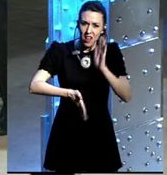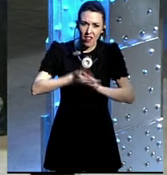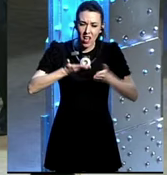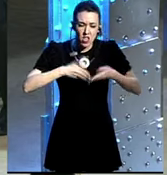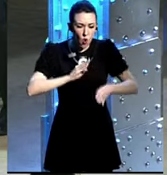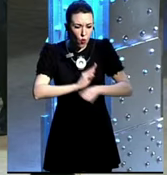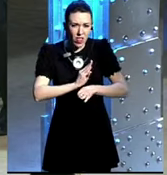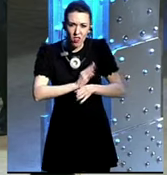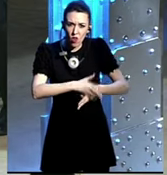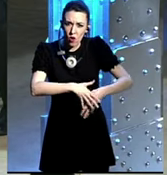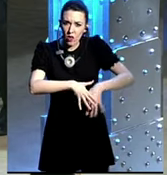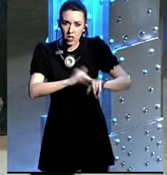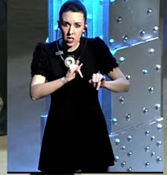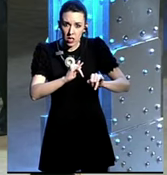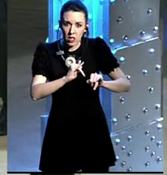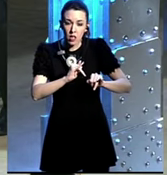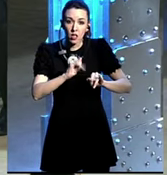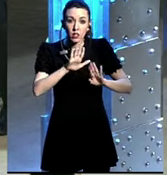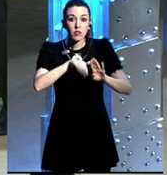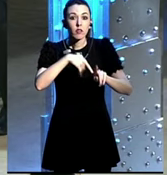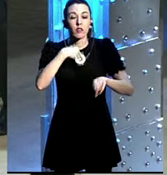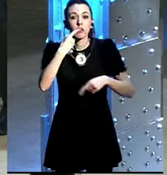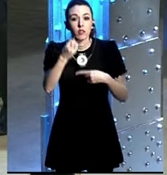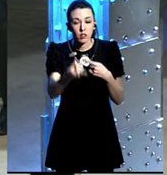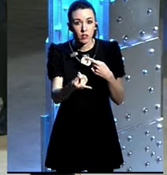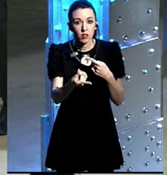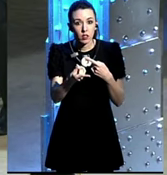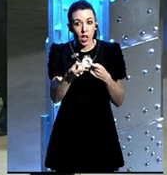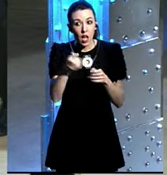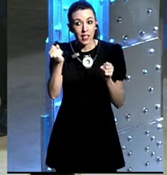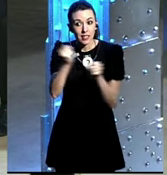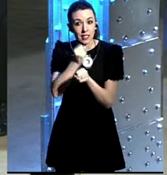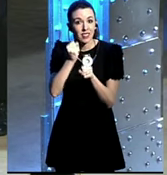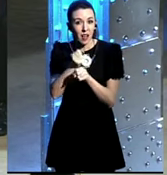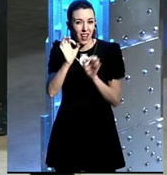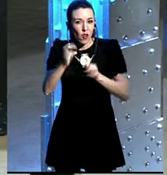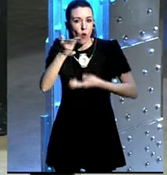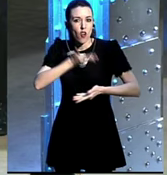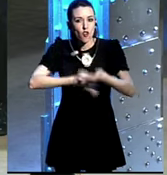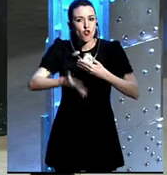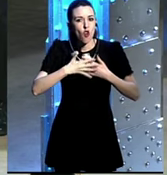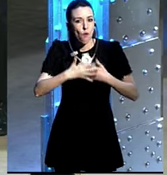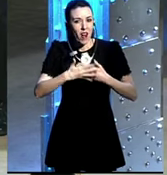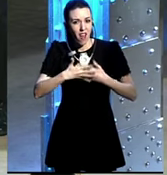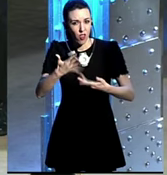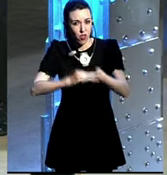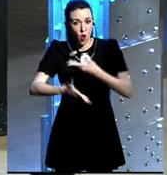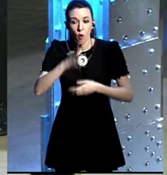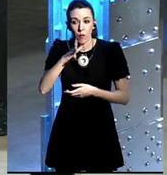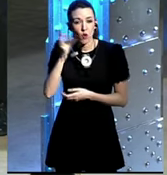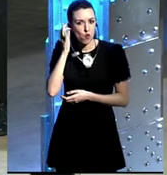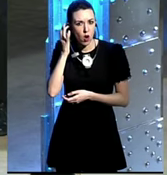sus hijos. Y fue a los trabajadores de cooperación, porque era una mujer con la cual se